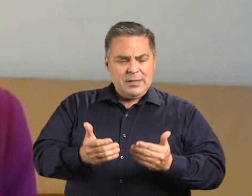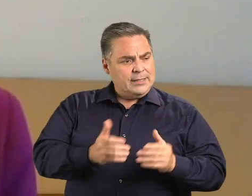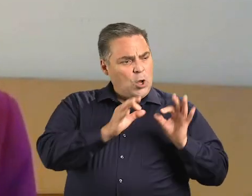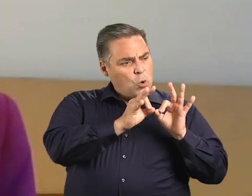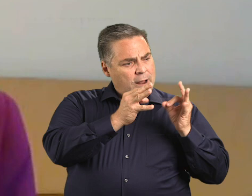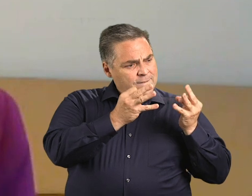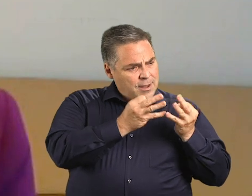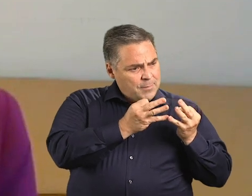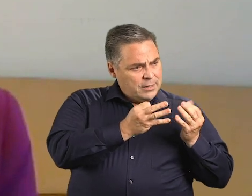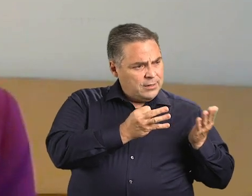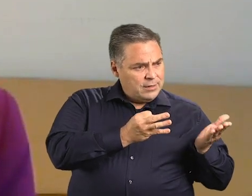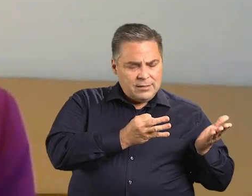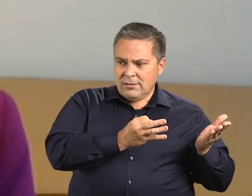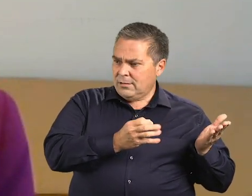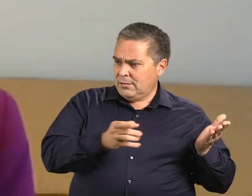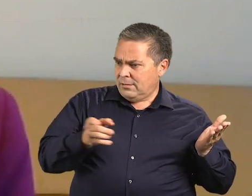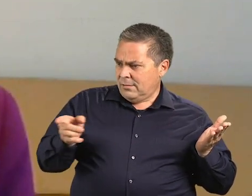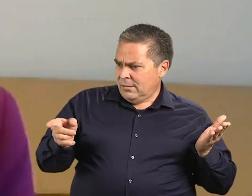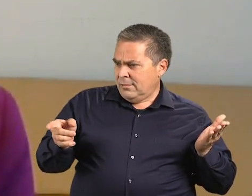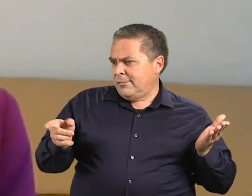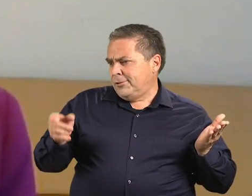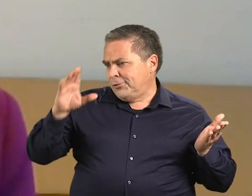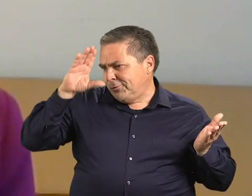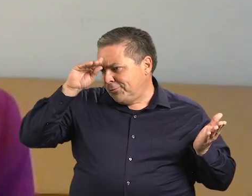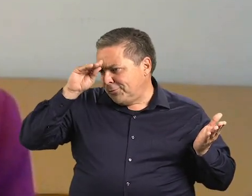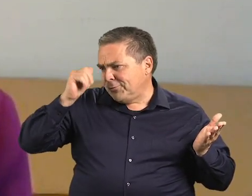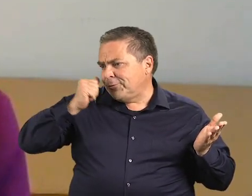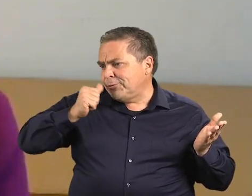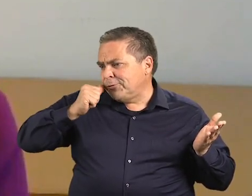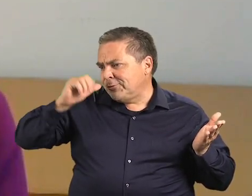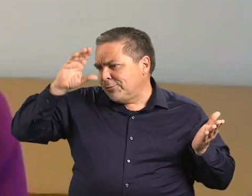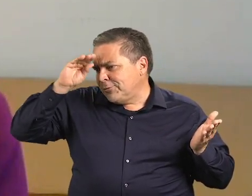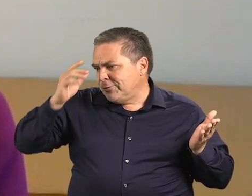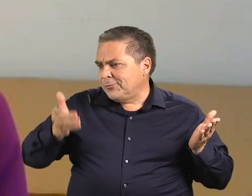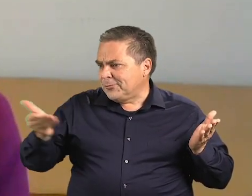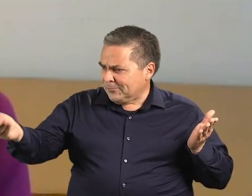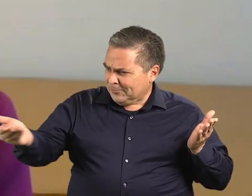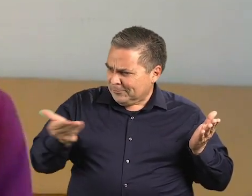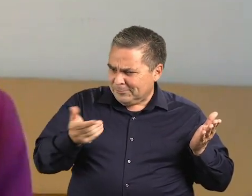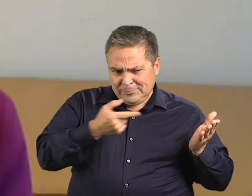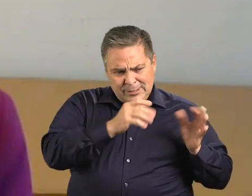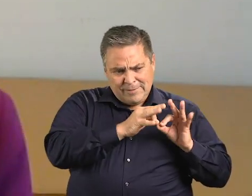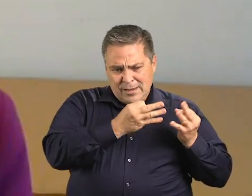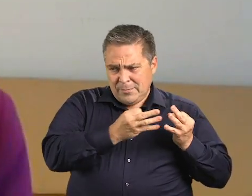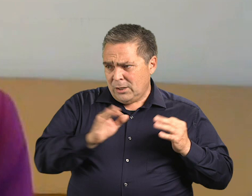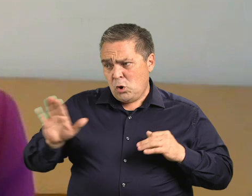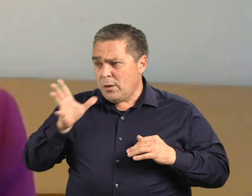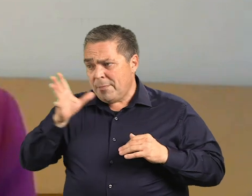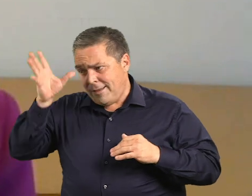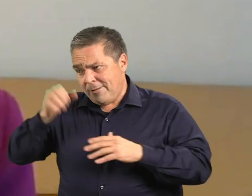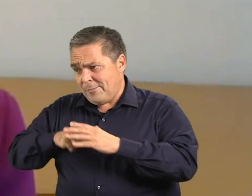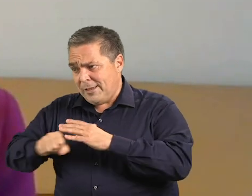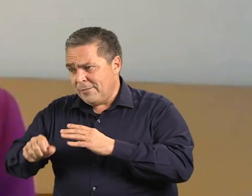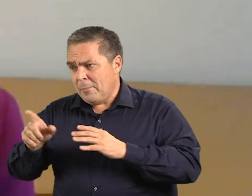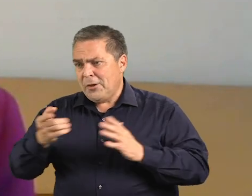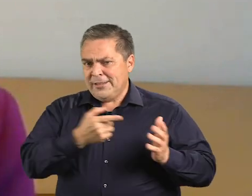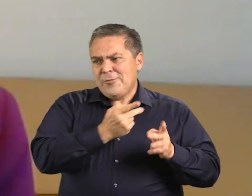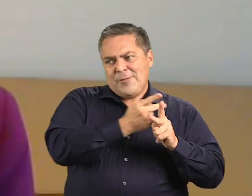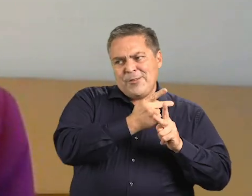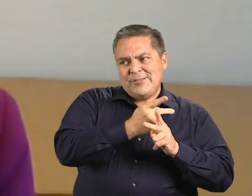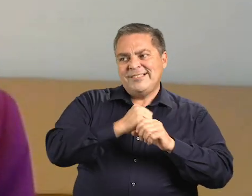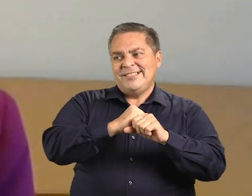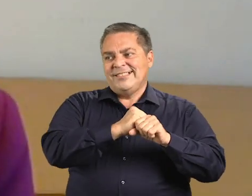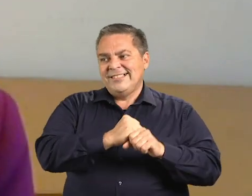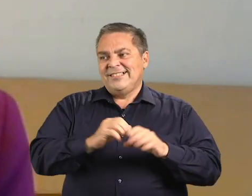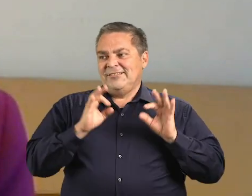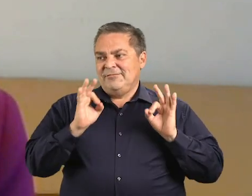da la oportunidad a un niño o una niña de pertenecer a un núcleo familiar distinto al de su nacimiento. Hoy vamos a estar hablando sobre